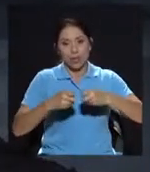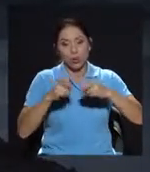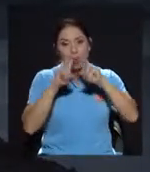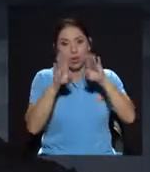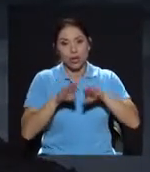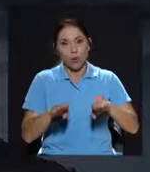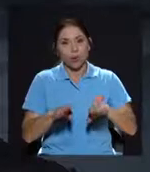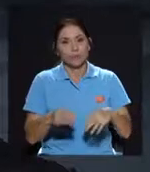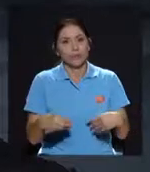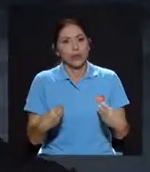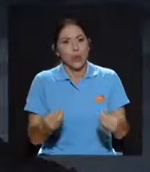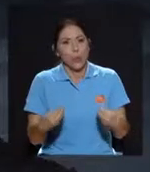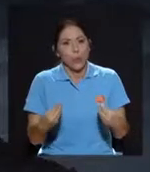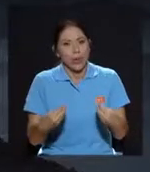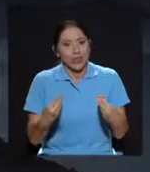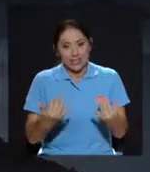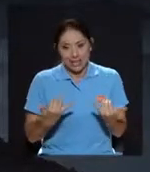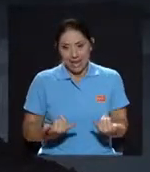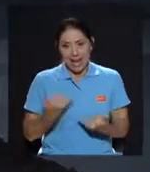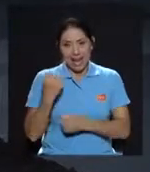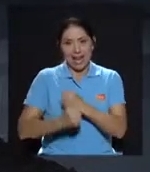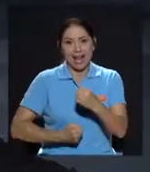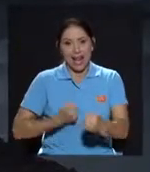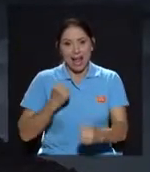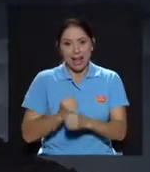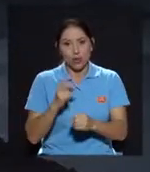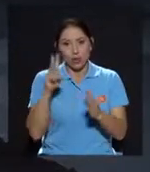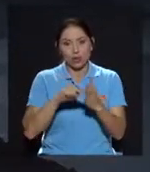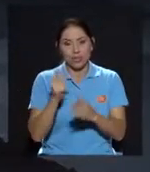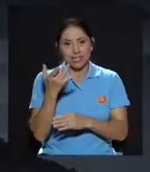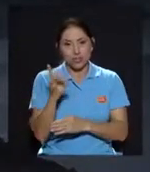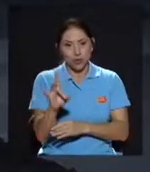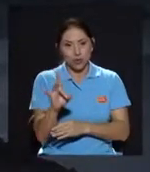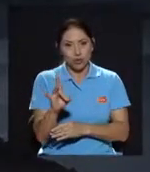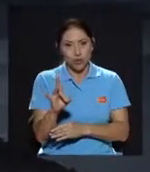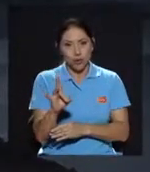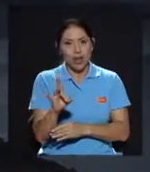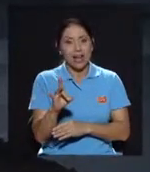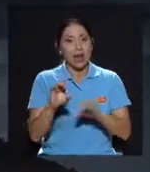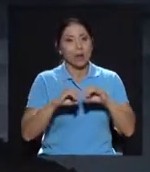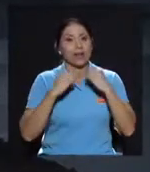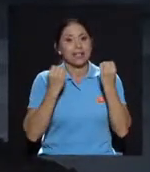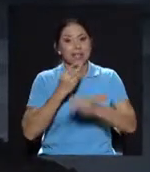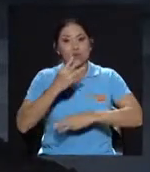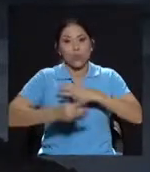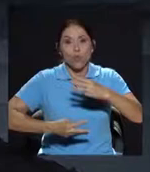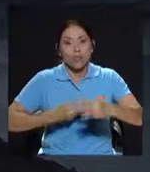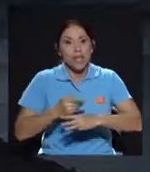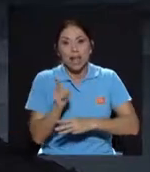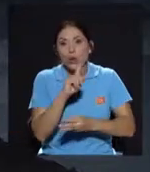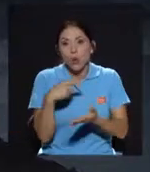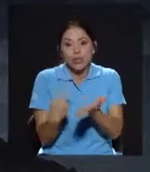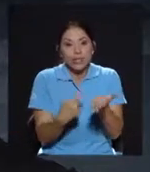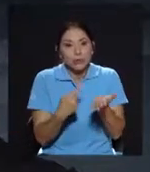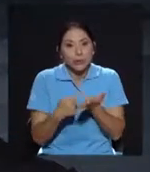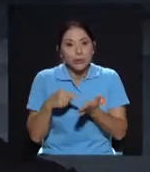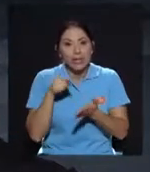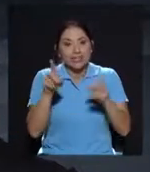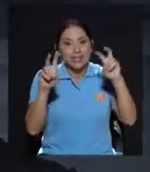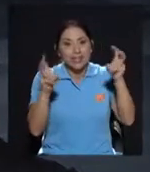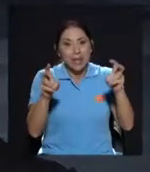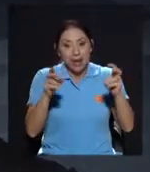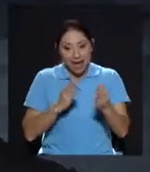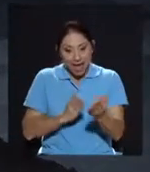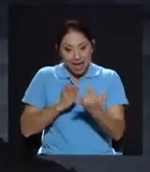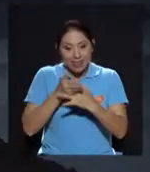en 2018 no discuta de comercio electrónico cuando es el canal por el cual se está moviendo más del